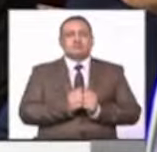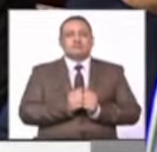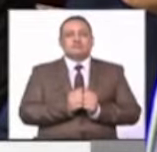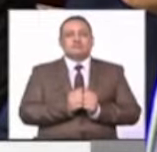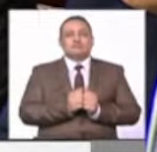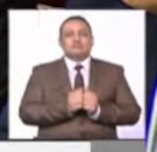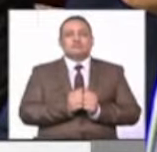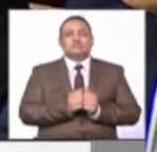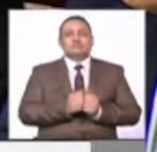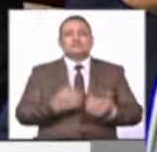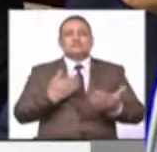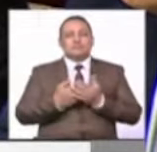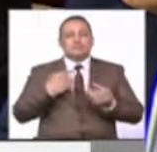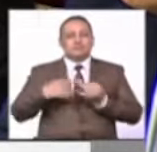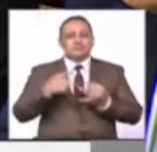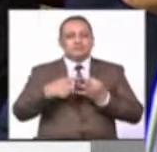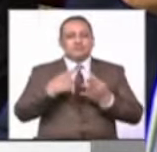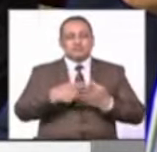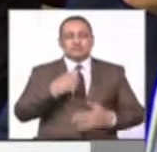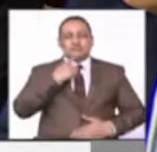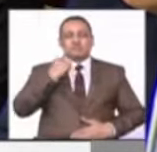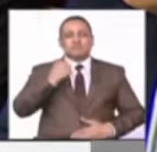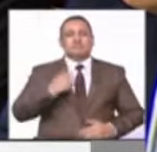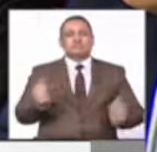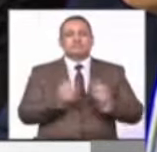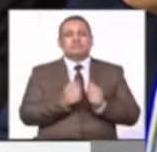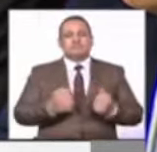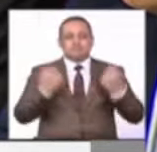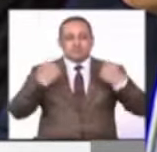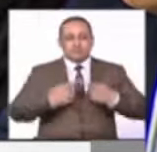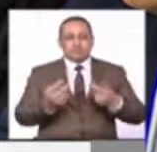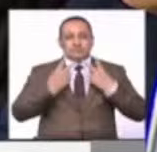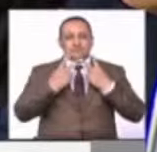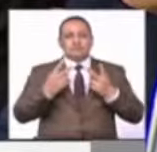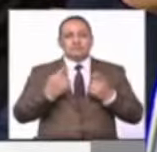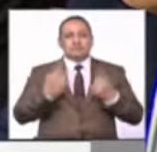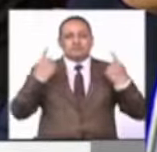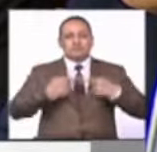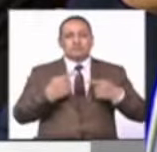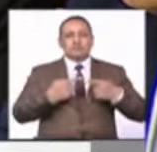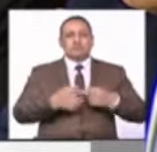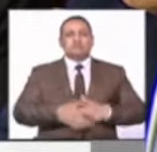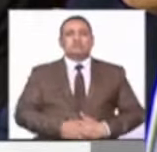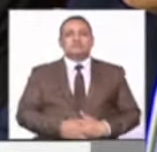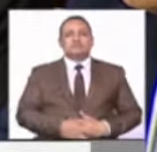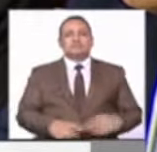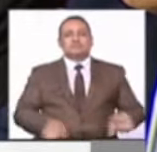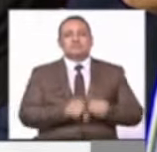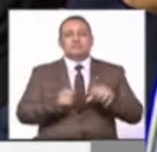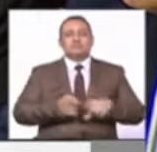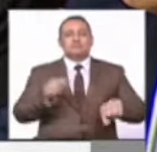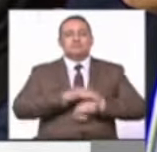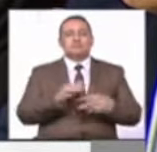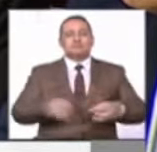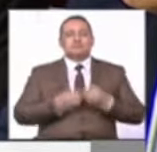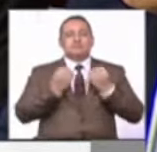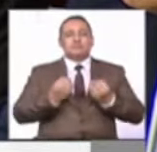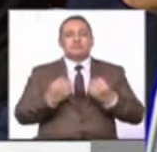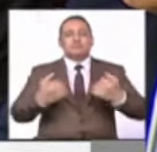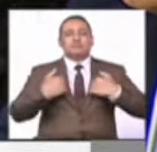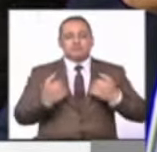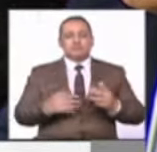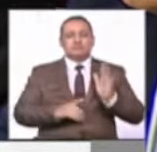un una serie de derechos de deberes y de y de convicciones sobre Cómo se debe